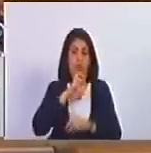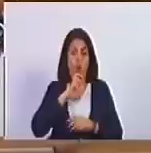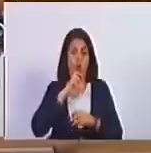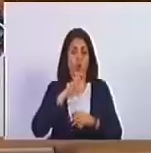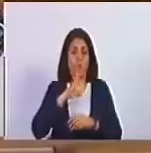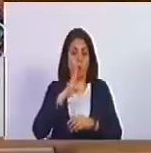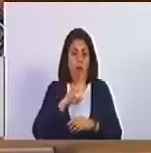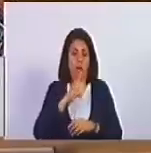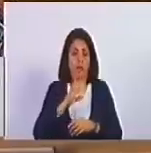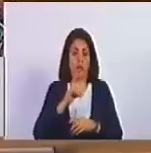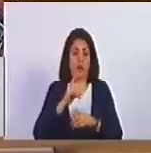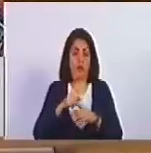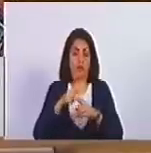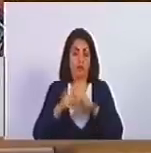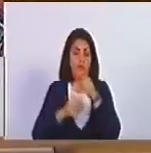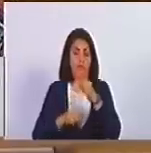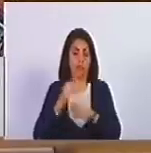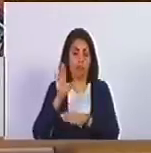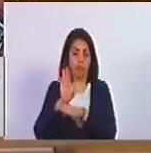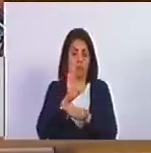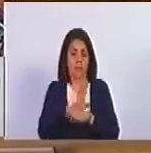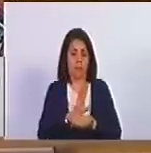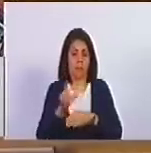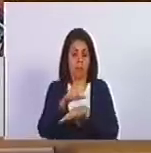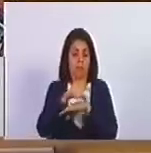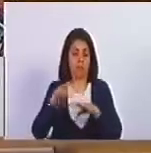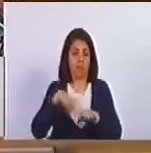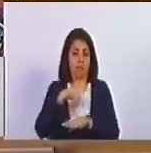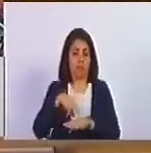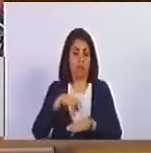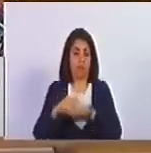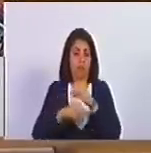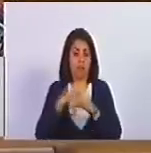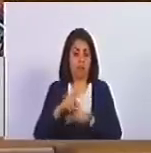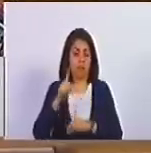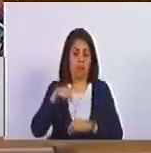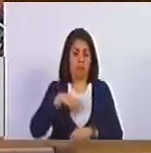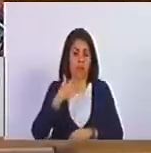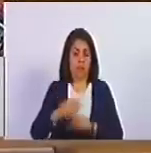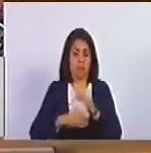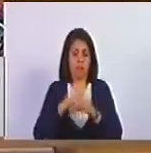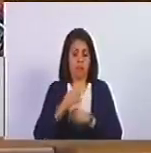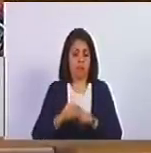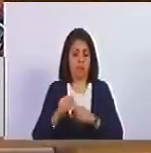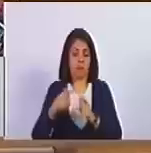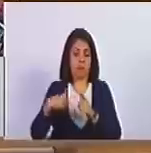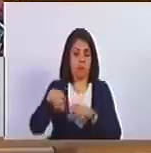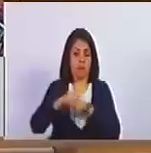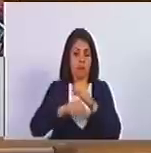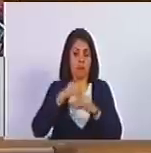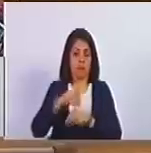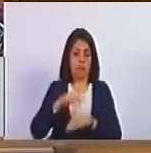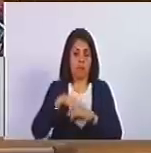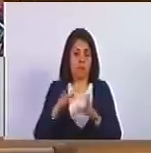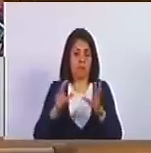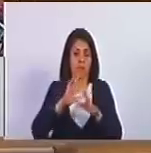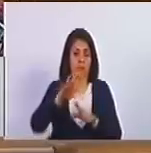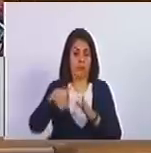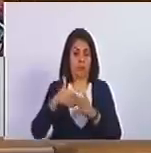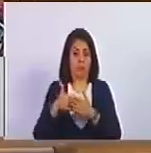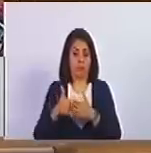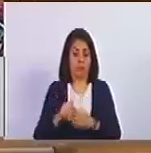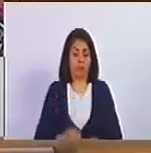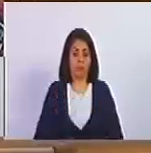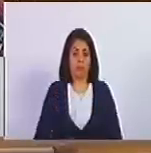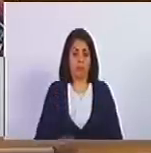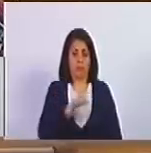no metálicos no reservados al Ejecutivo Nacional y que corresponde a los estados, estará comprendida